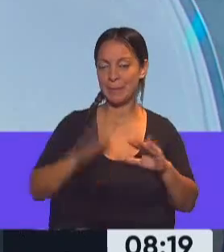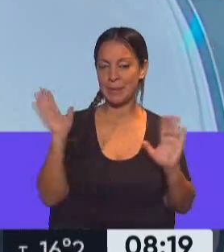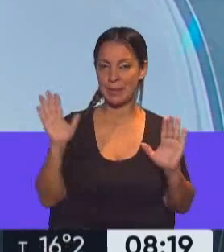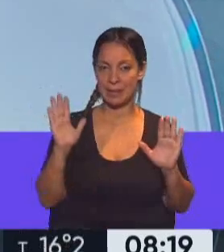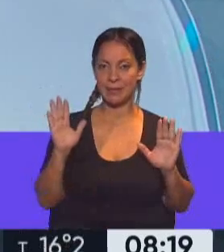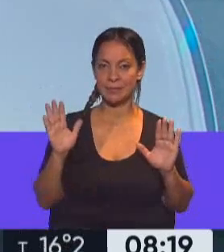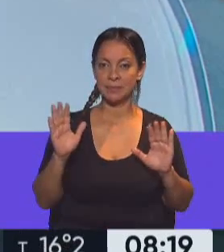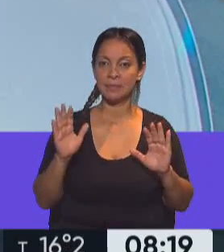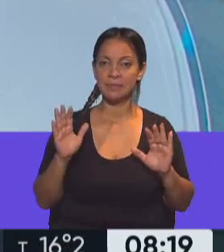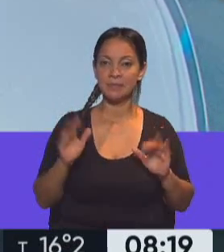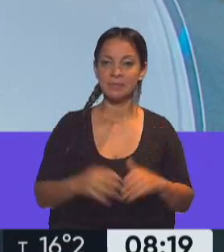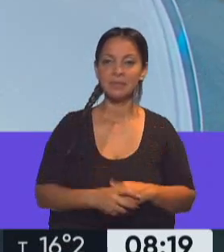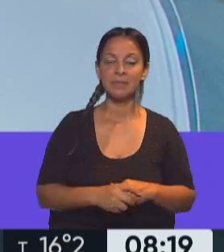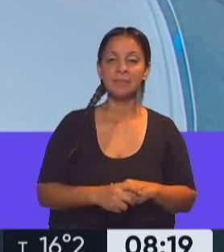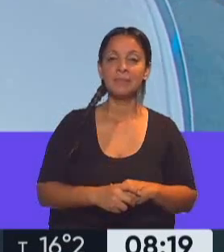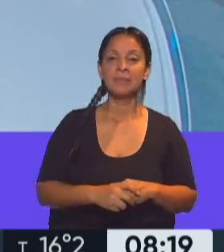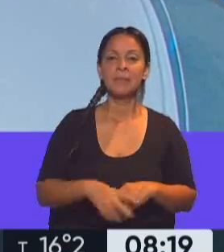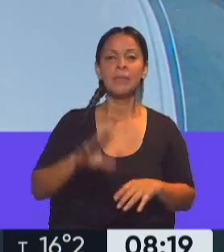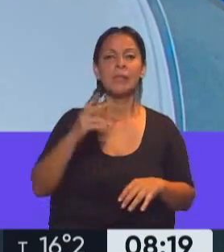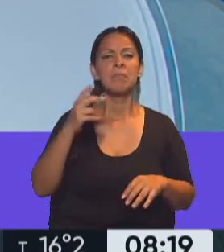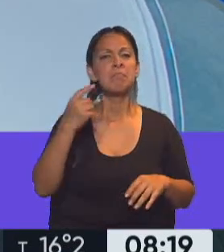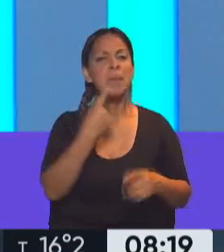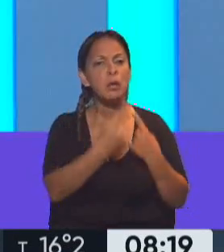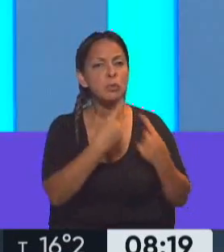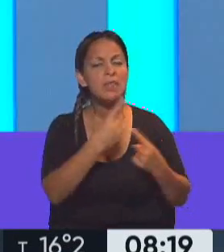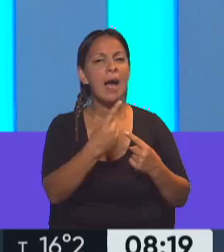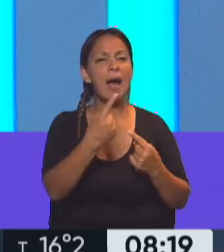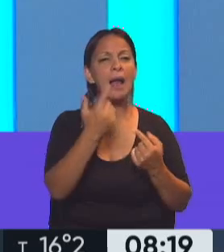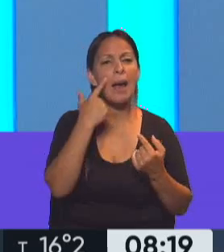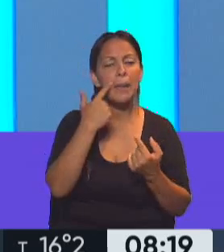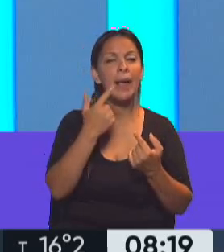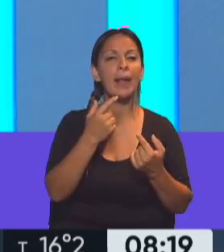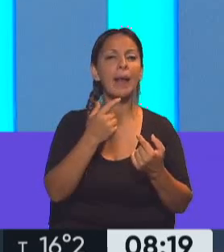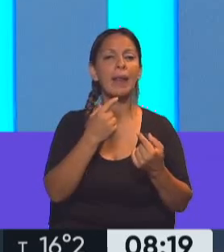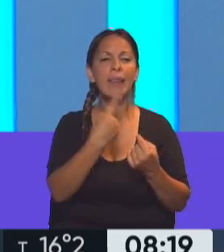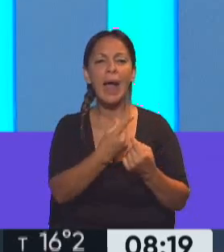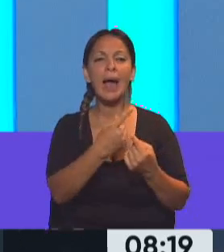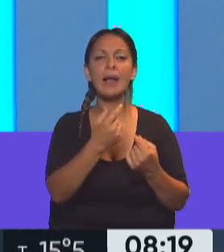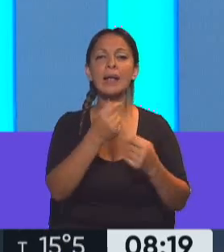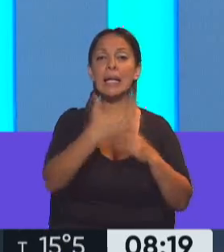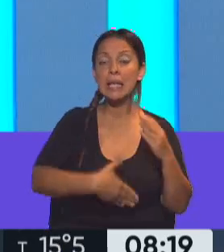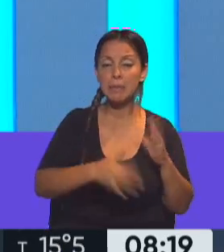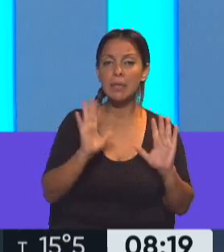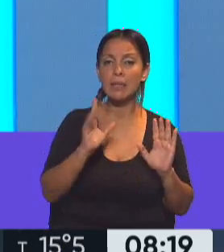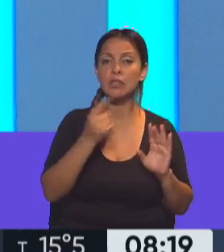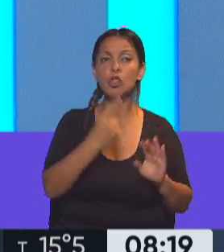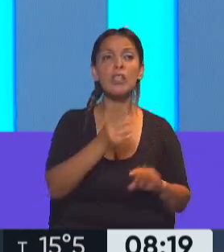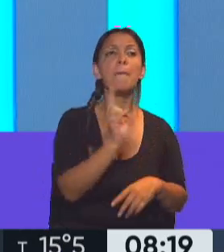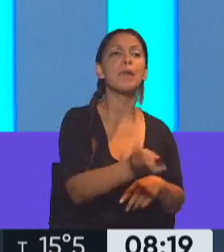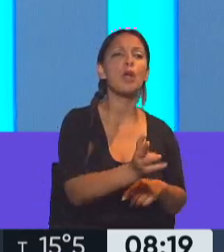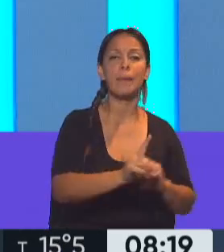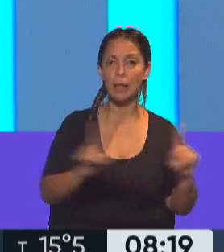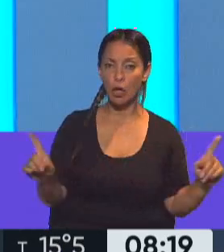fundamentales que tienen que ver con la privacidad. Pero digo, supervisar, monitorear, limitar no es prohibir. Digo, me parece que podemos encontrar en estos